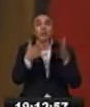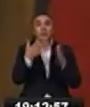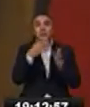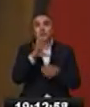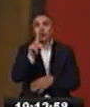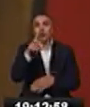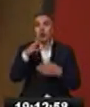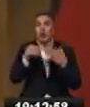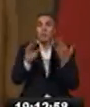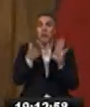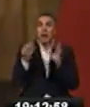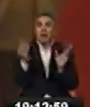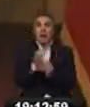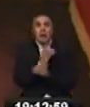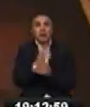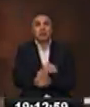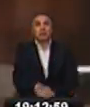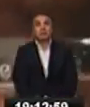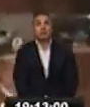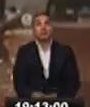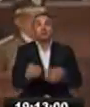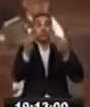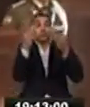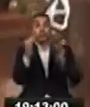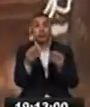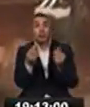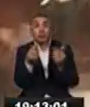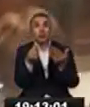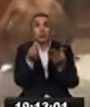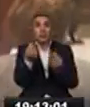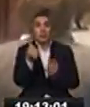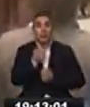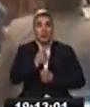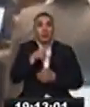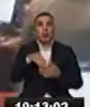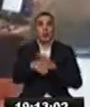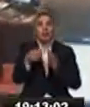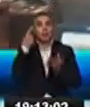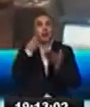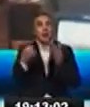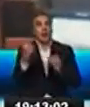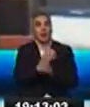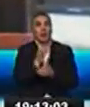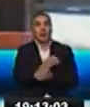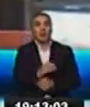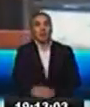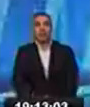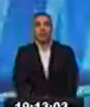$51 y un rubro producto de un análisis de monetización de activos. Cristian Hidalgo, TC Televisión.